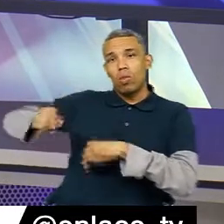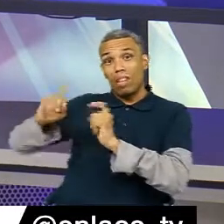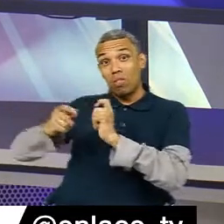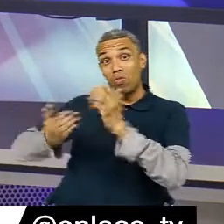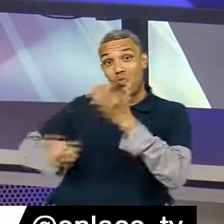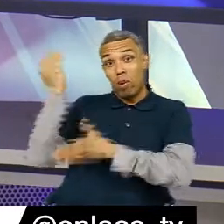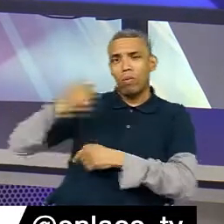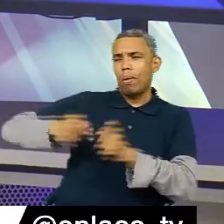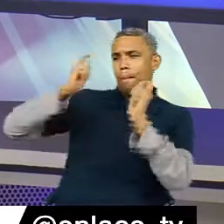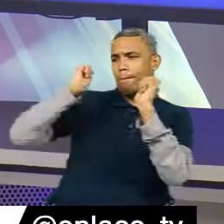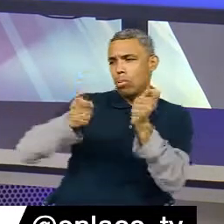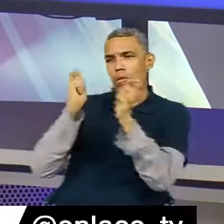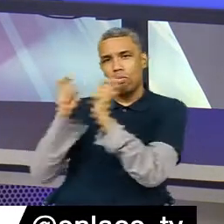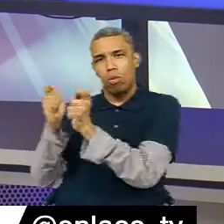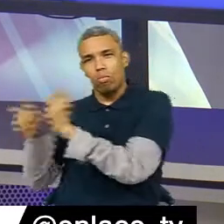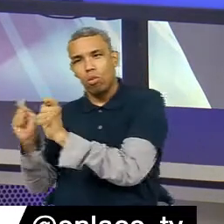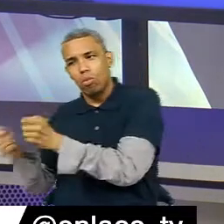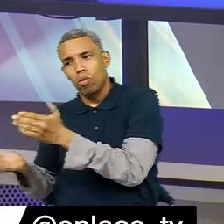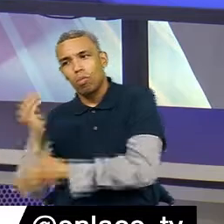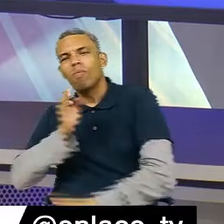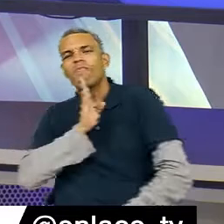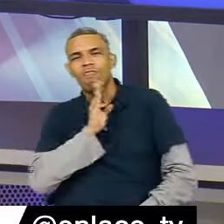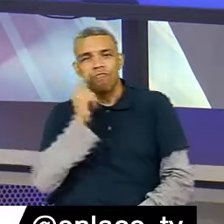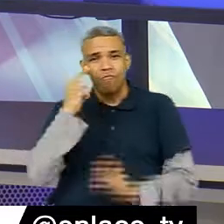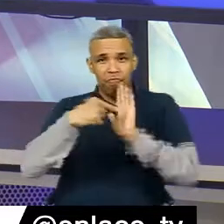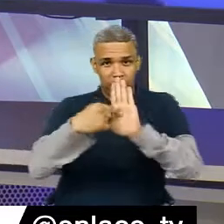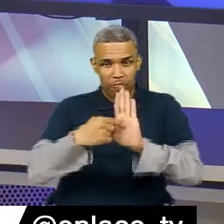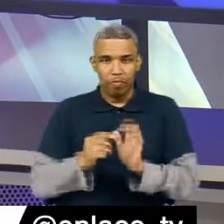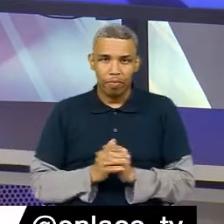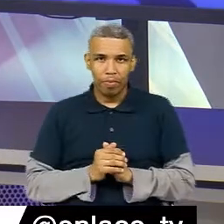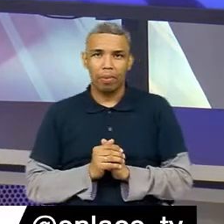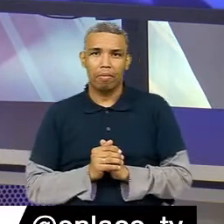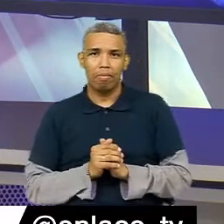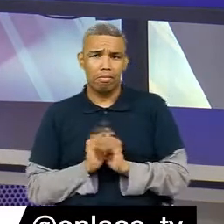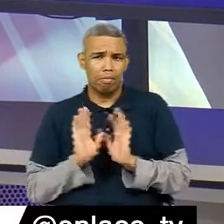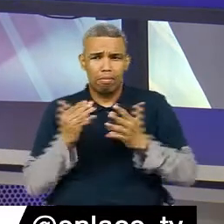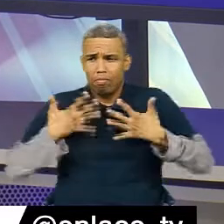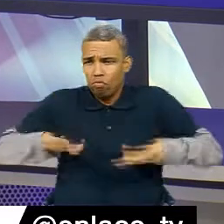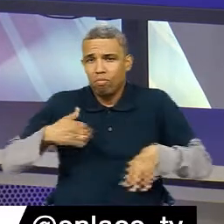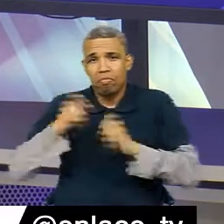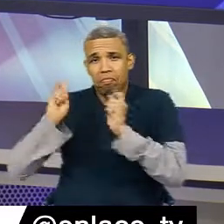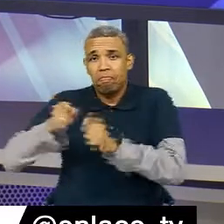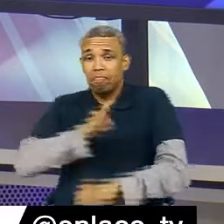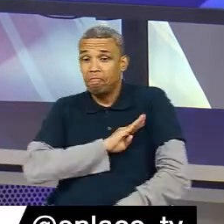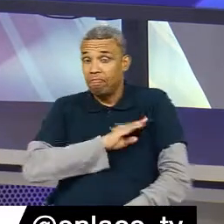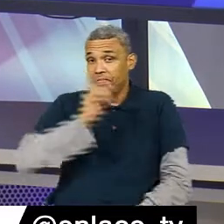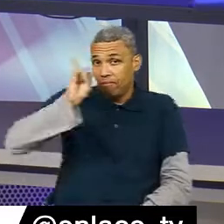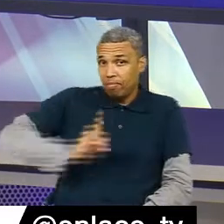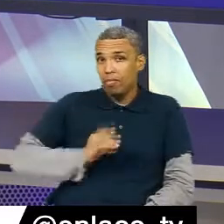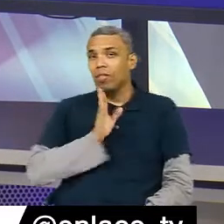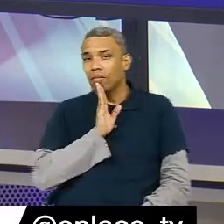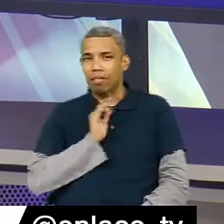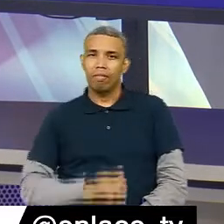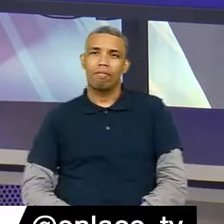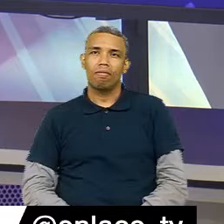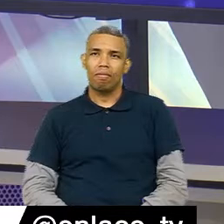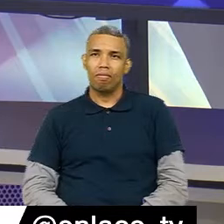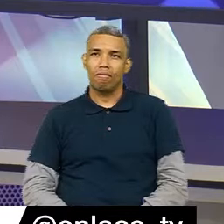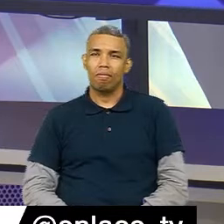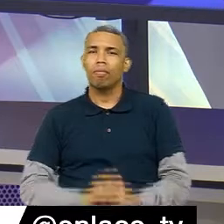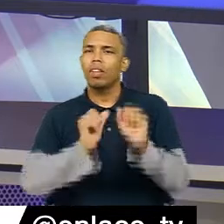gabinete desempeñándose en los siguientes cargos del nivel central, empleos de libre nombramiento y remoción. Repetimos, esto es el